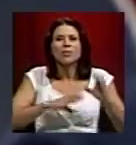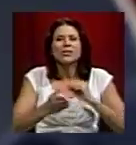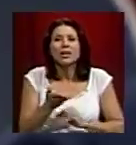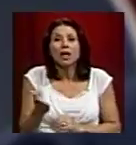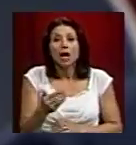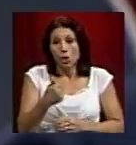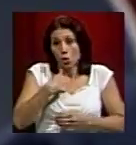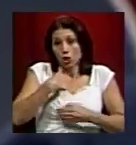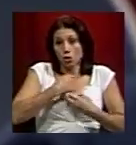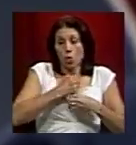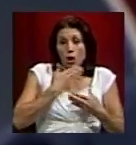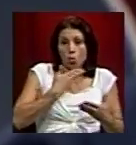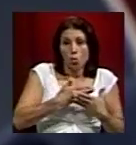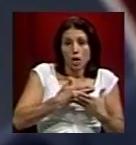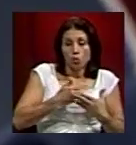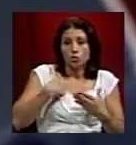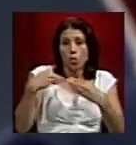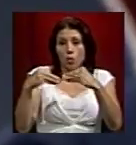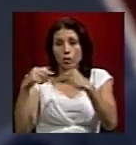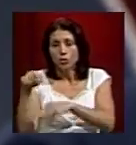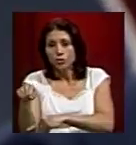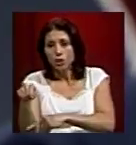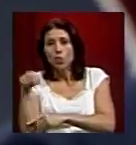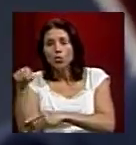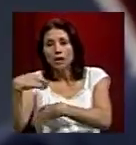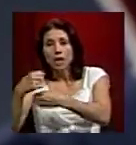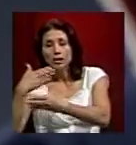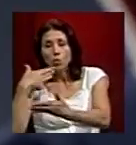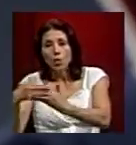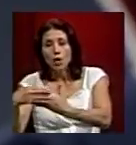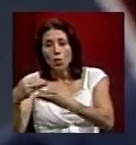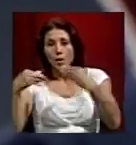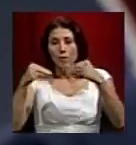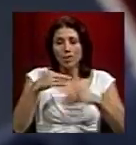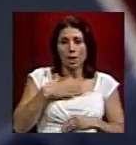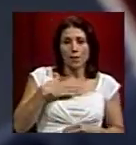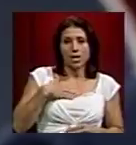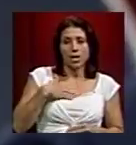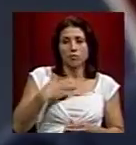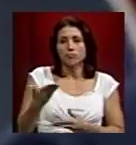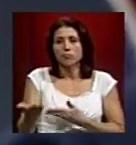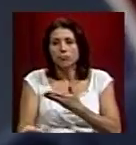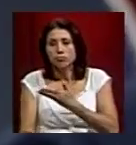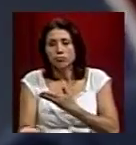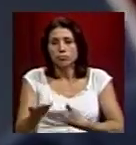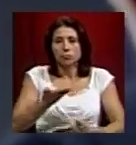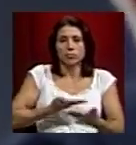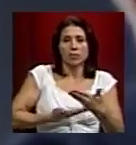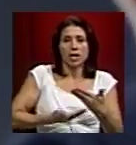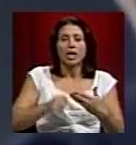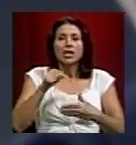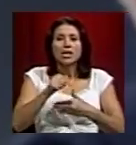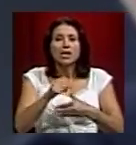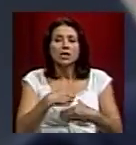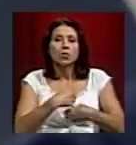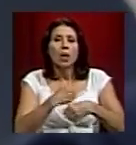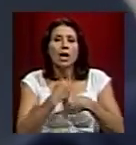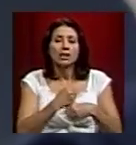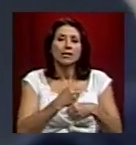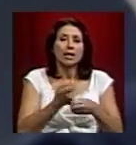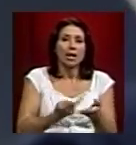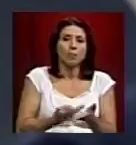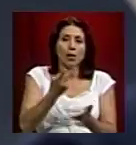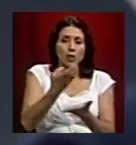vendo a vos, lo que vos haces bueno, me lo vendes a mí. Y eso crea una multiplicación en el valor económico